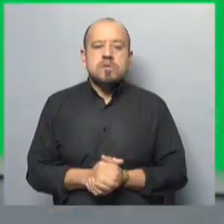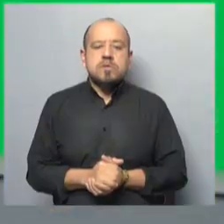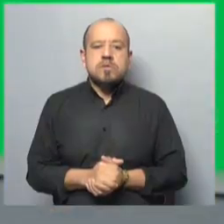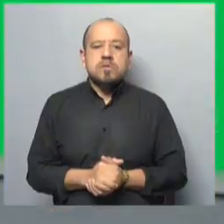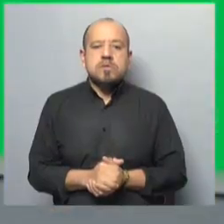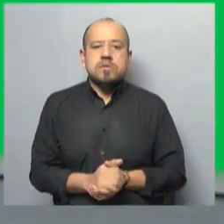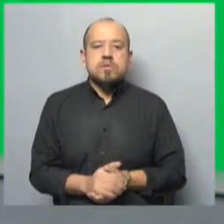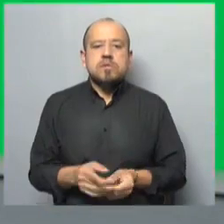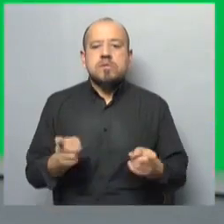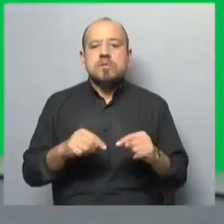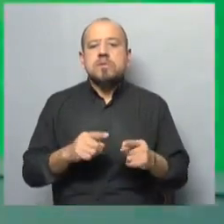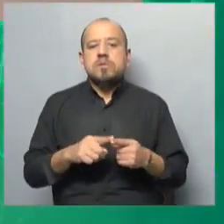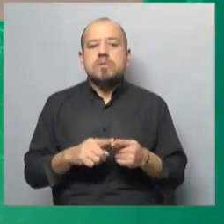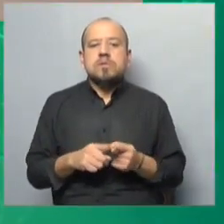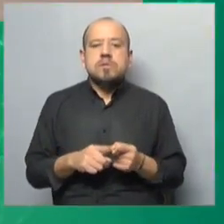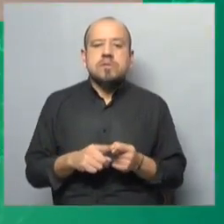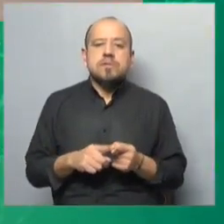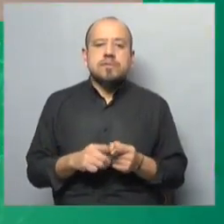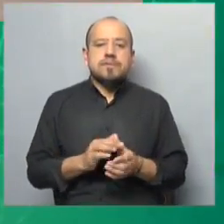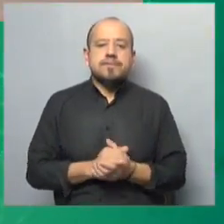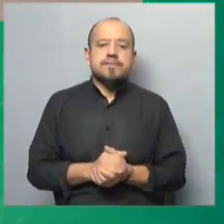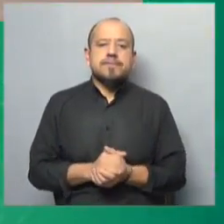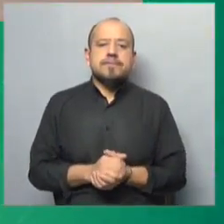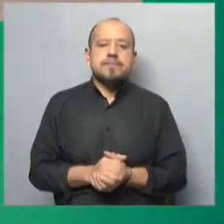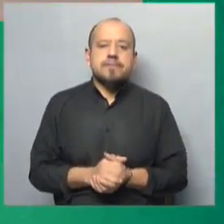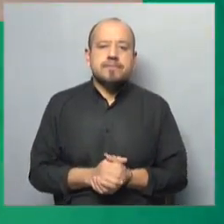Volvemos con Luca Veloz. Adelante, Luca, contanos.